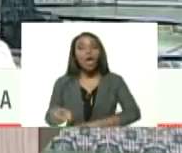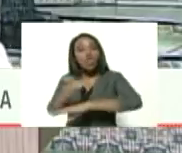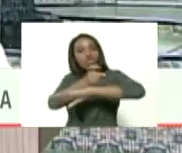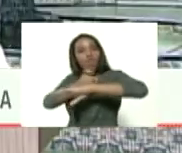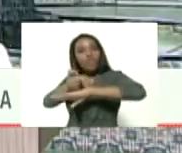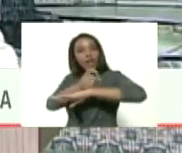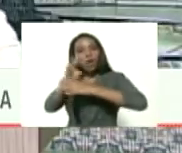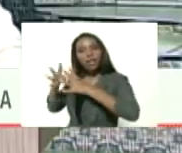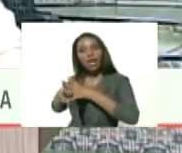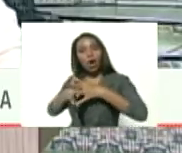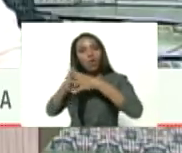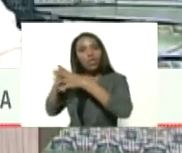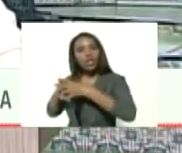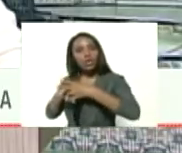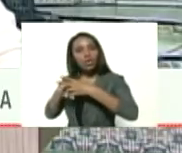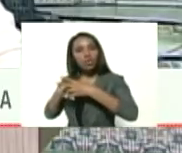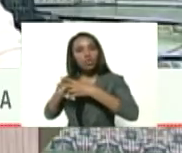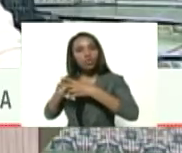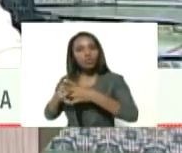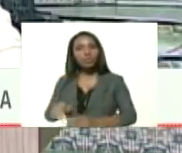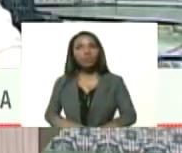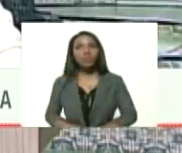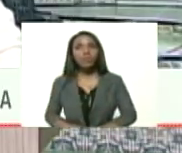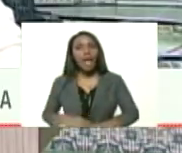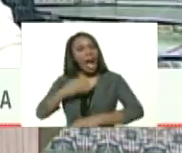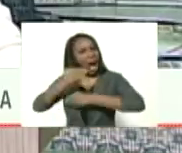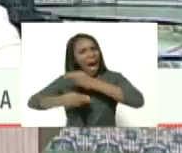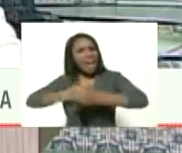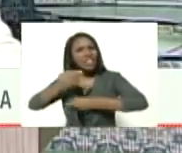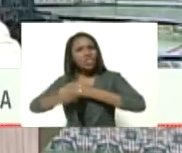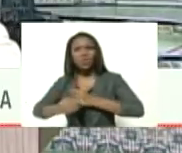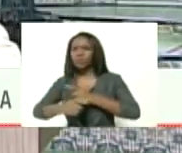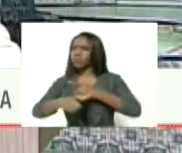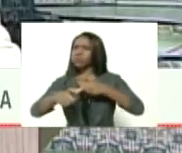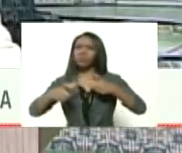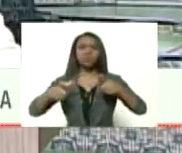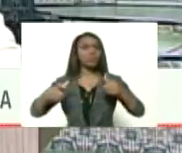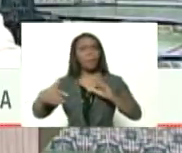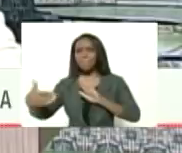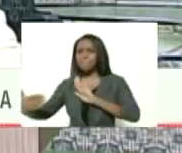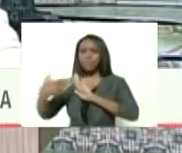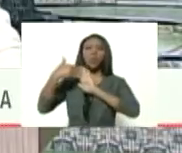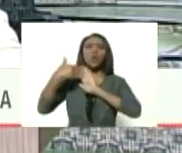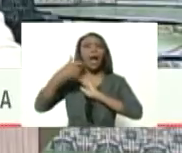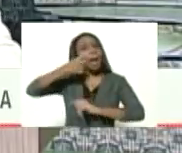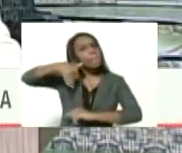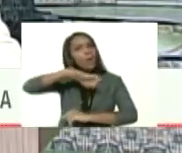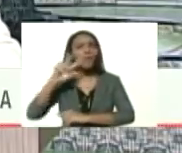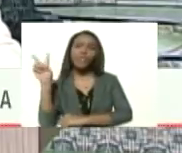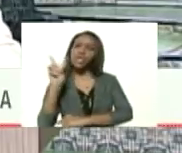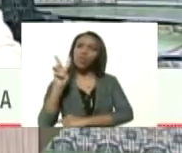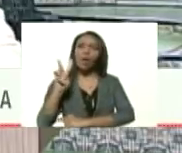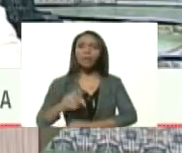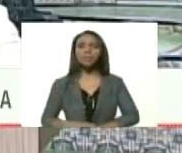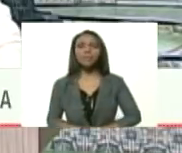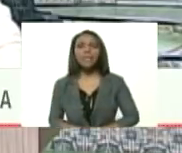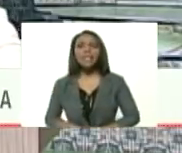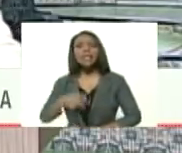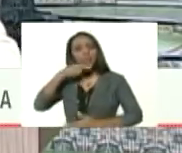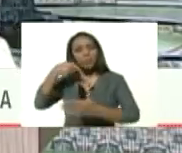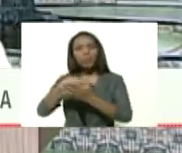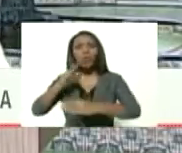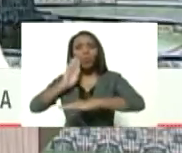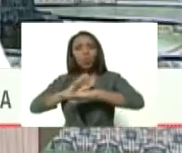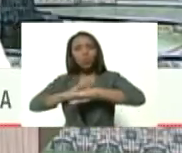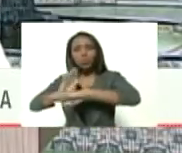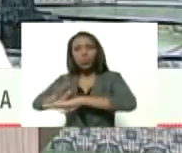los Estados Unidos de Norteamérica ha hecho una de las más graves agresiones contra el pueblo venezolano, llamando al golpe